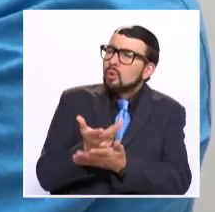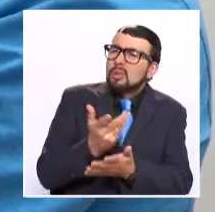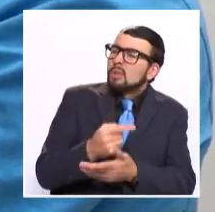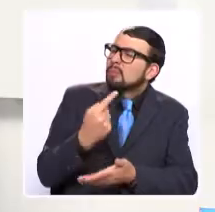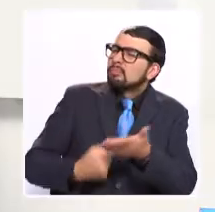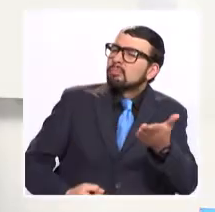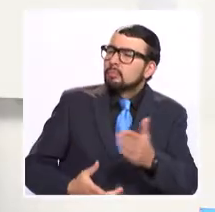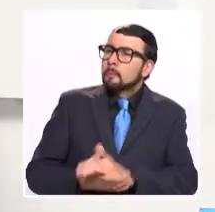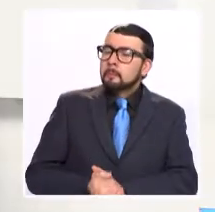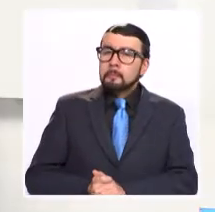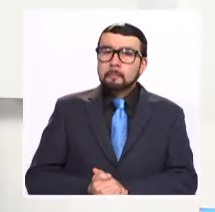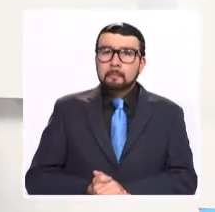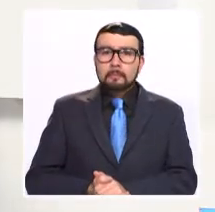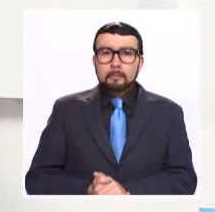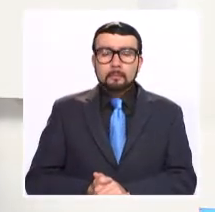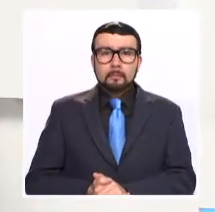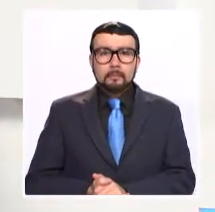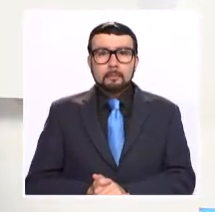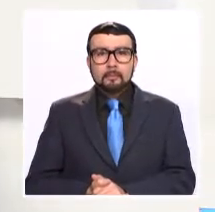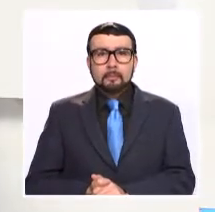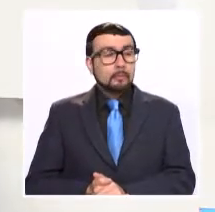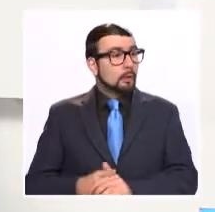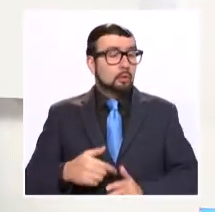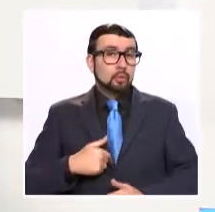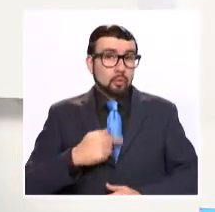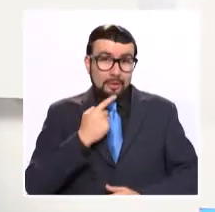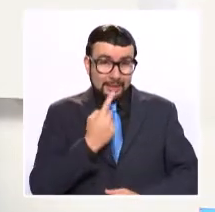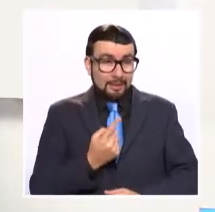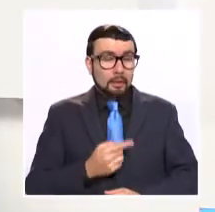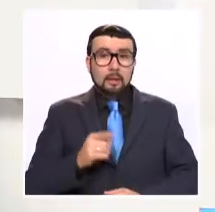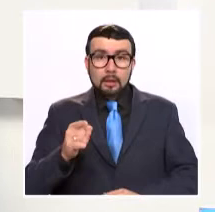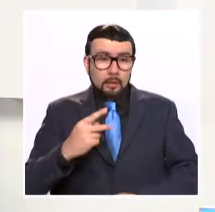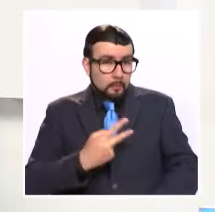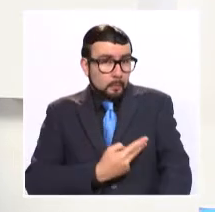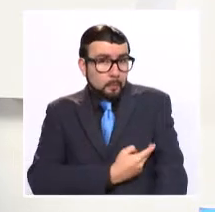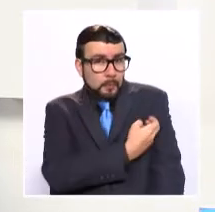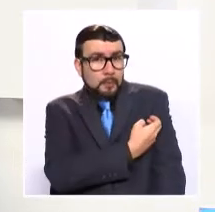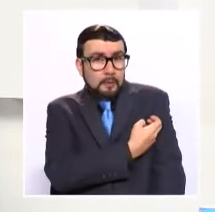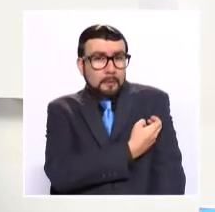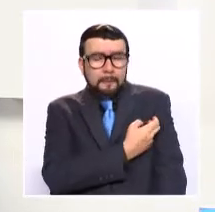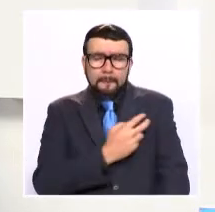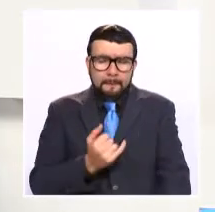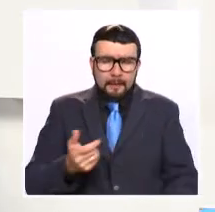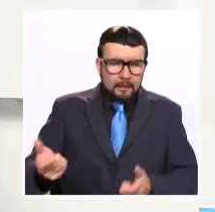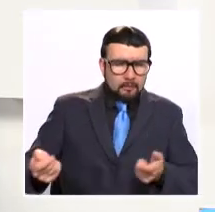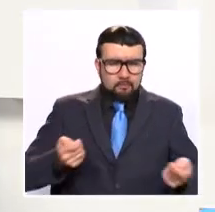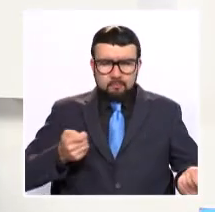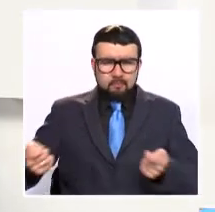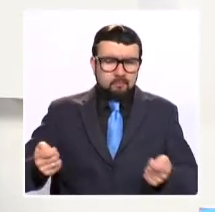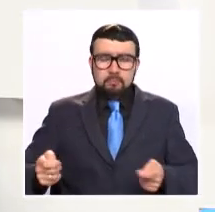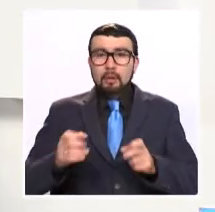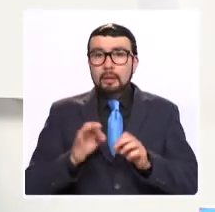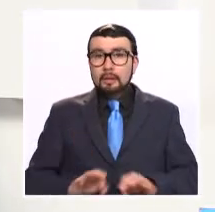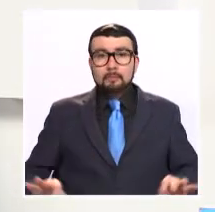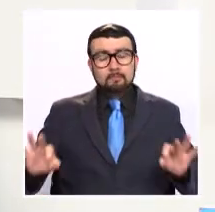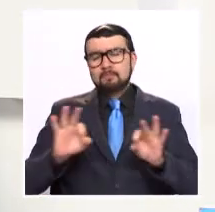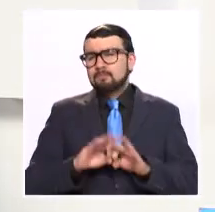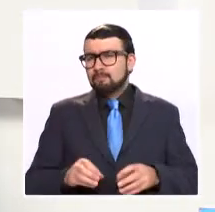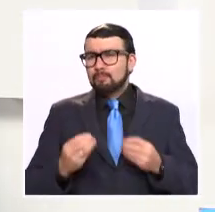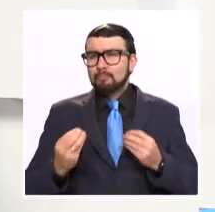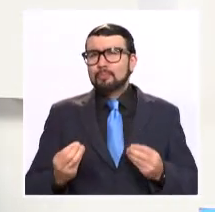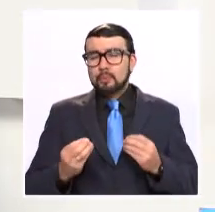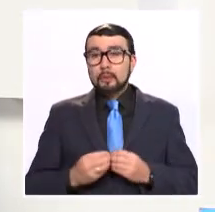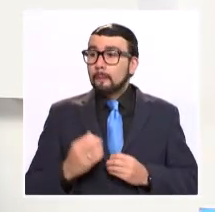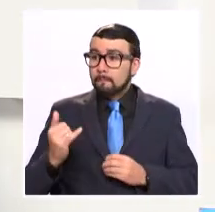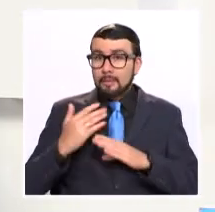televidentes? Yo les diría que la vacunación es una estrategia supremamente importante para